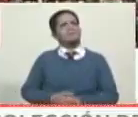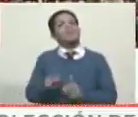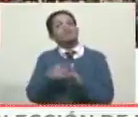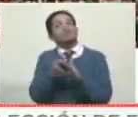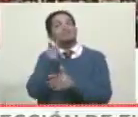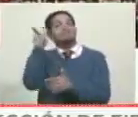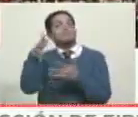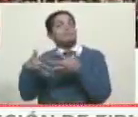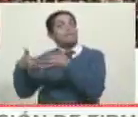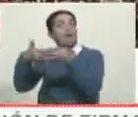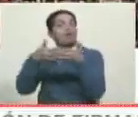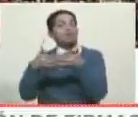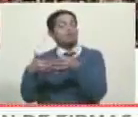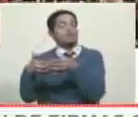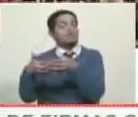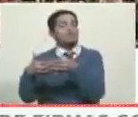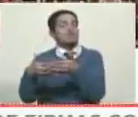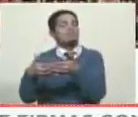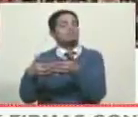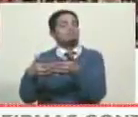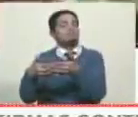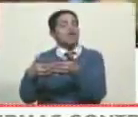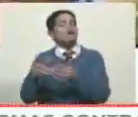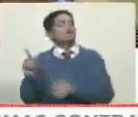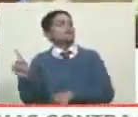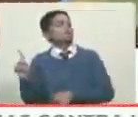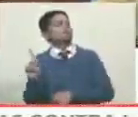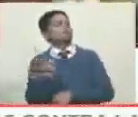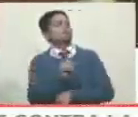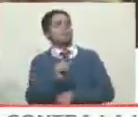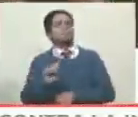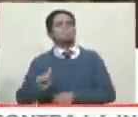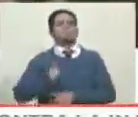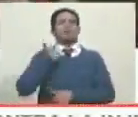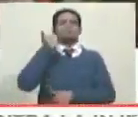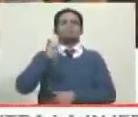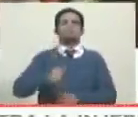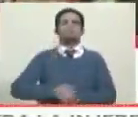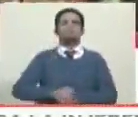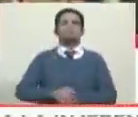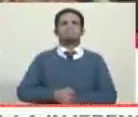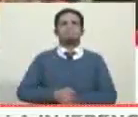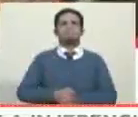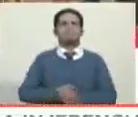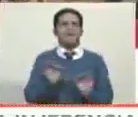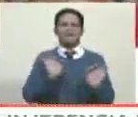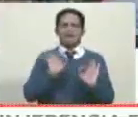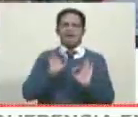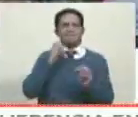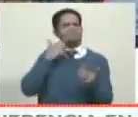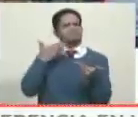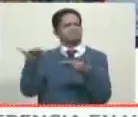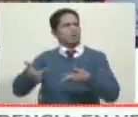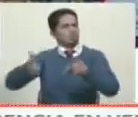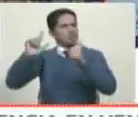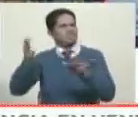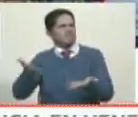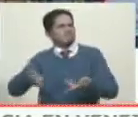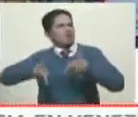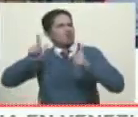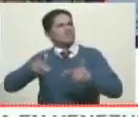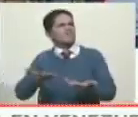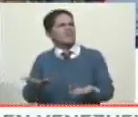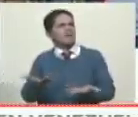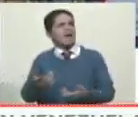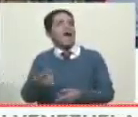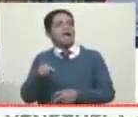de la noche a la mañana basado en poderes que nadie le ha otorgado y en